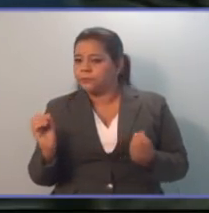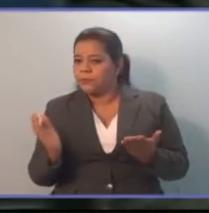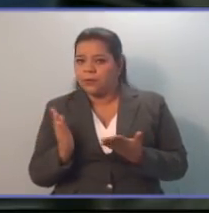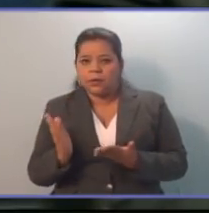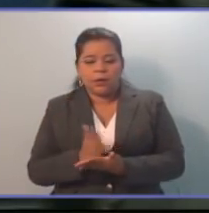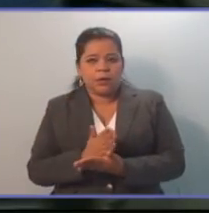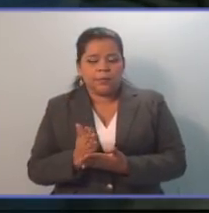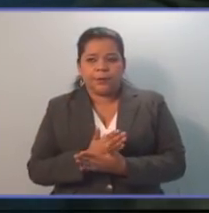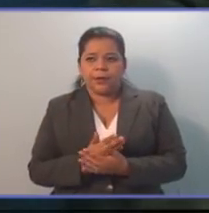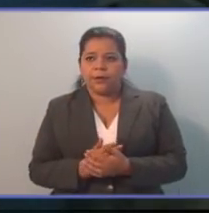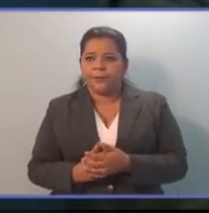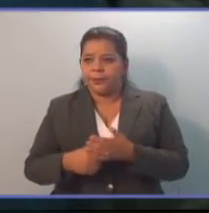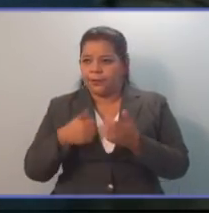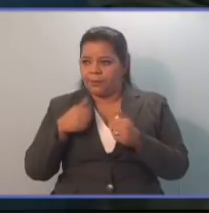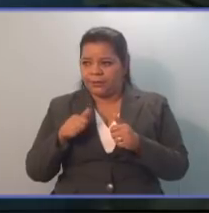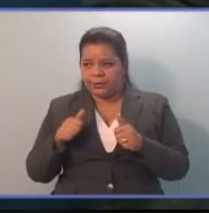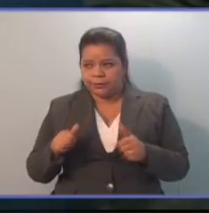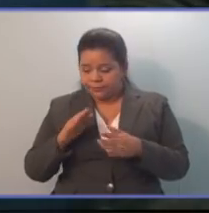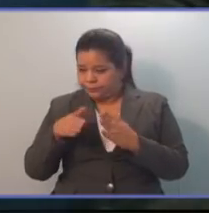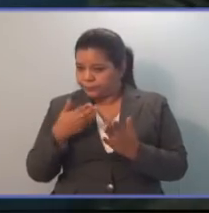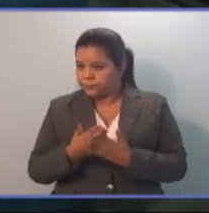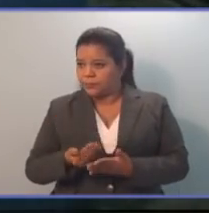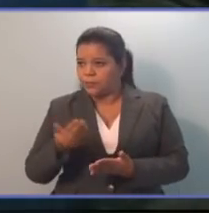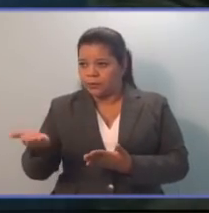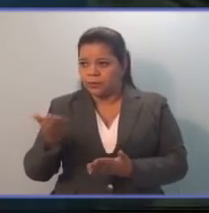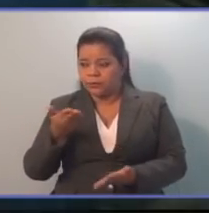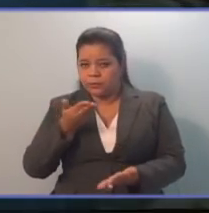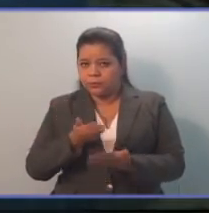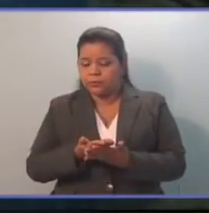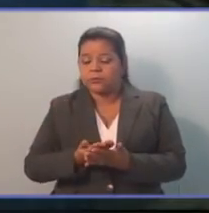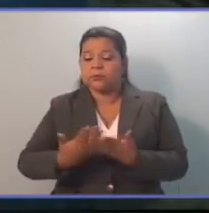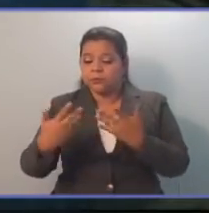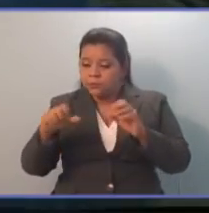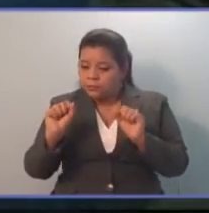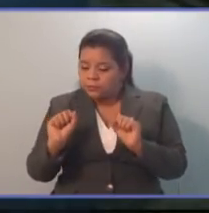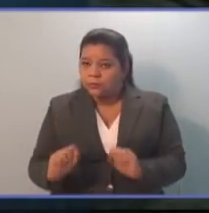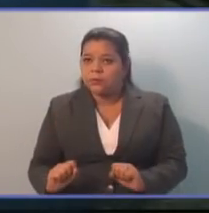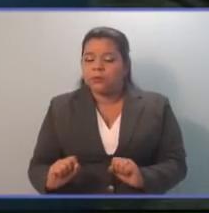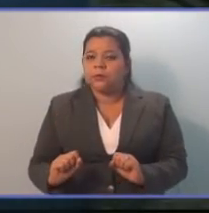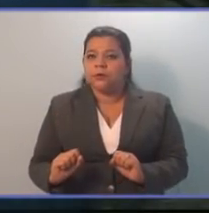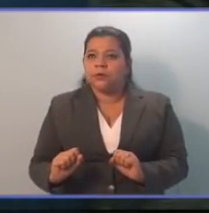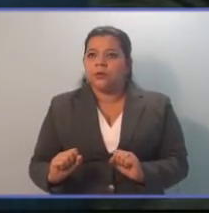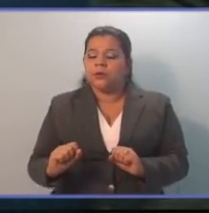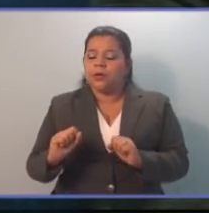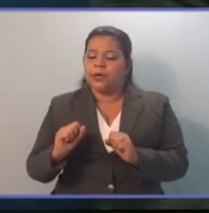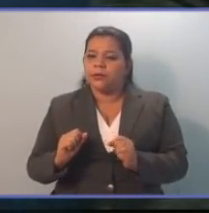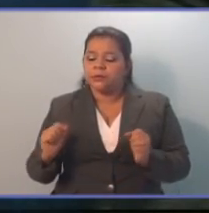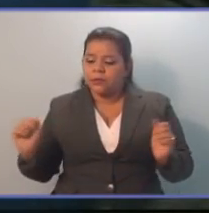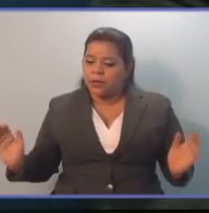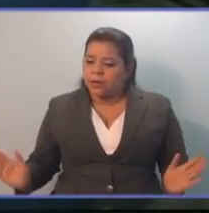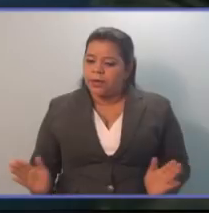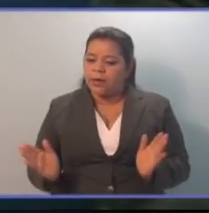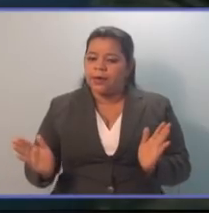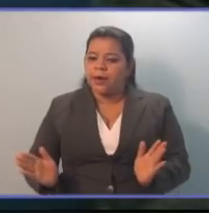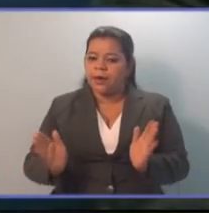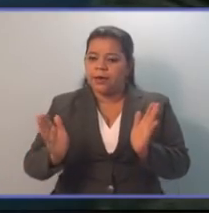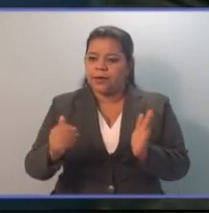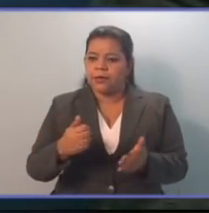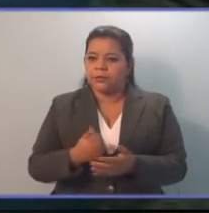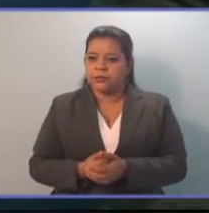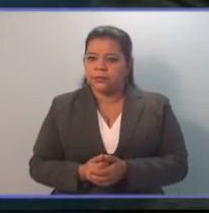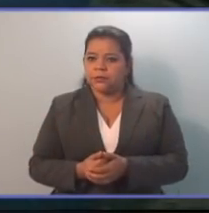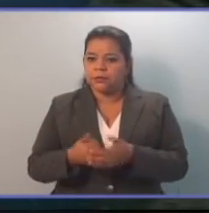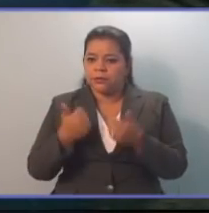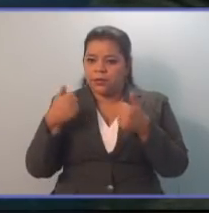ética pública, ¿estaría usted dispuesta a poder darle impulso a la creación de un código